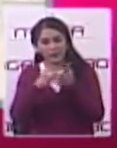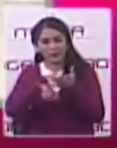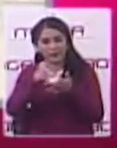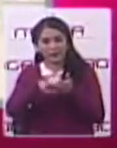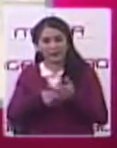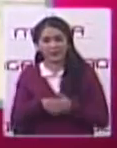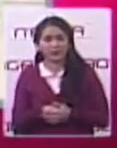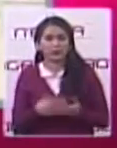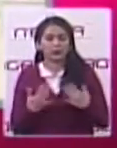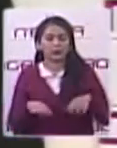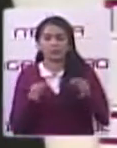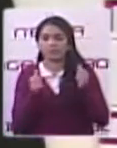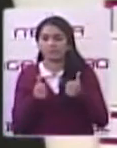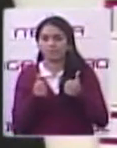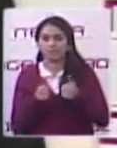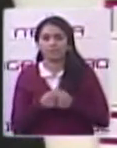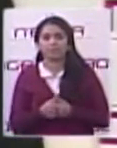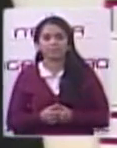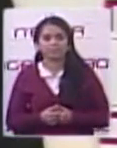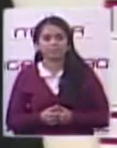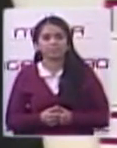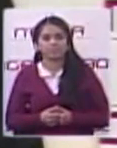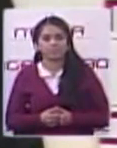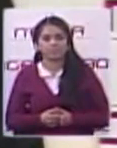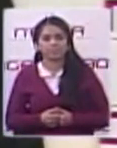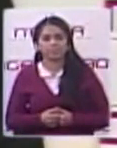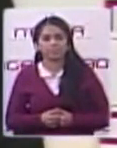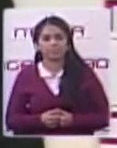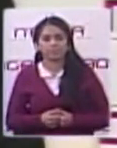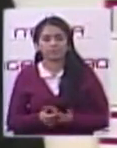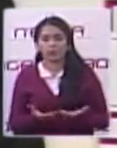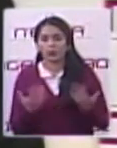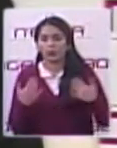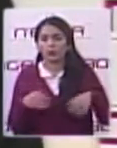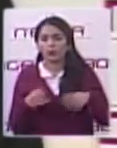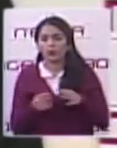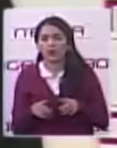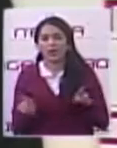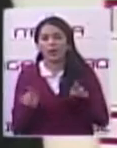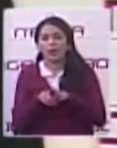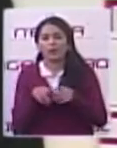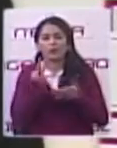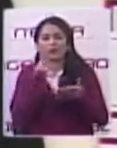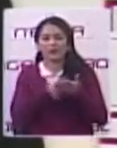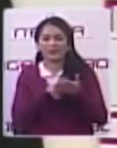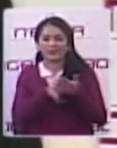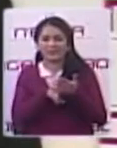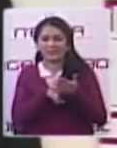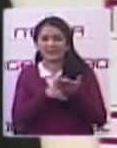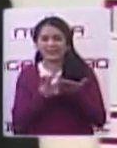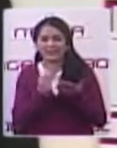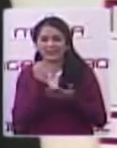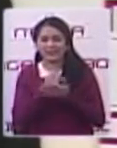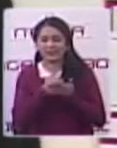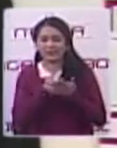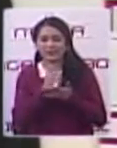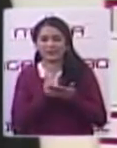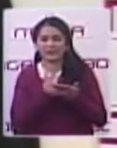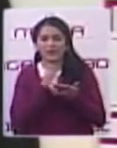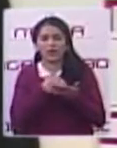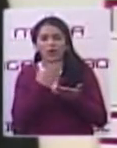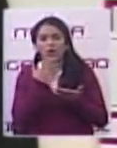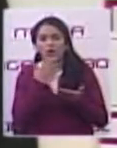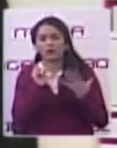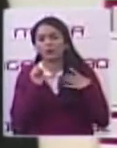la residencia o como muchos llaman la tarjeta verde, sin tener esas exigencias. Es decir, uno puede tener su número de seguro